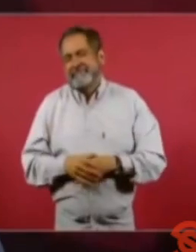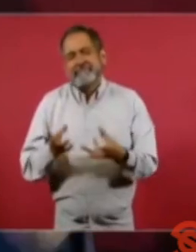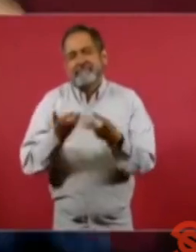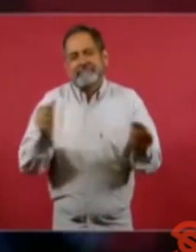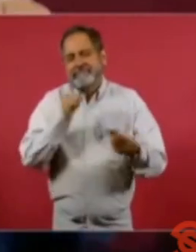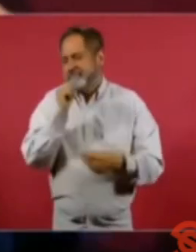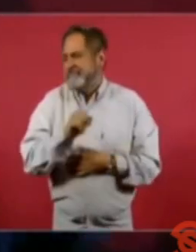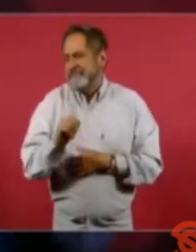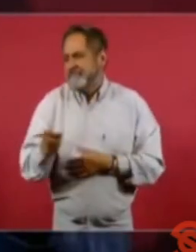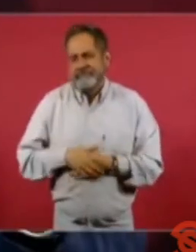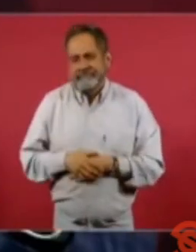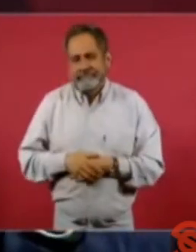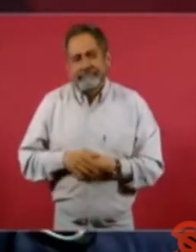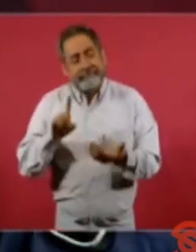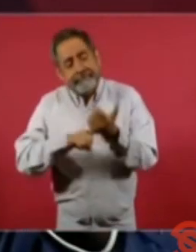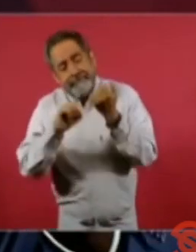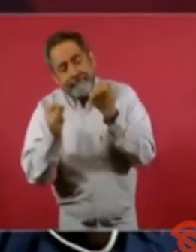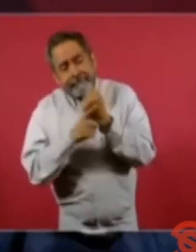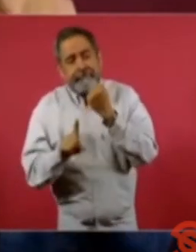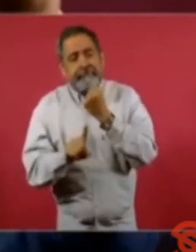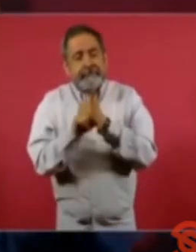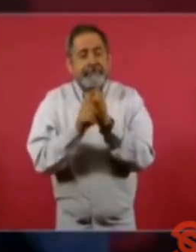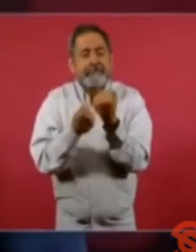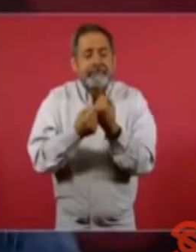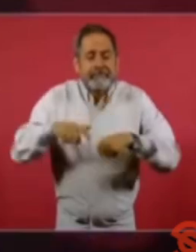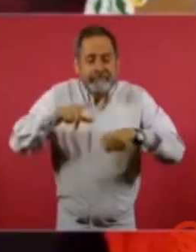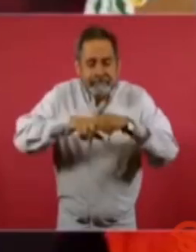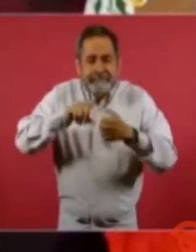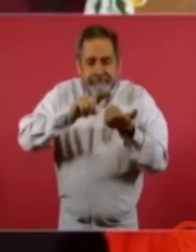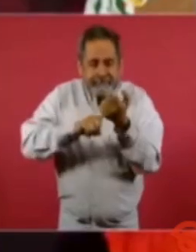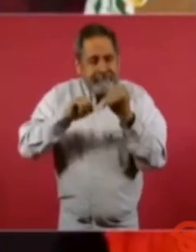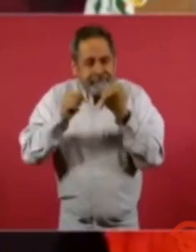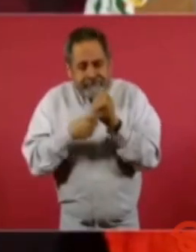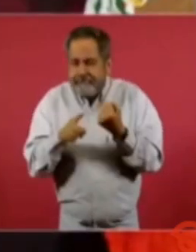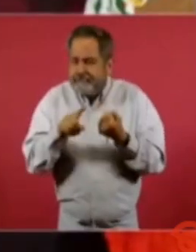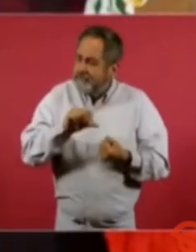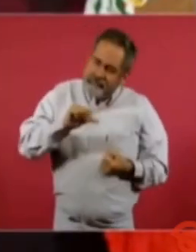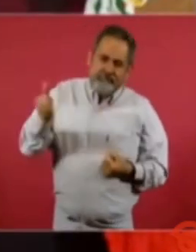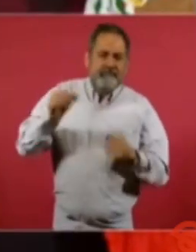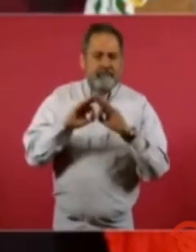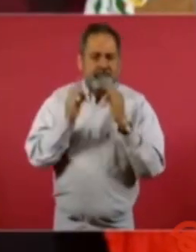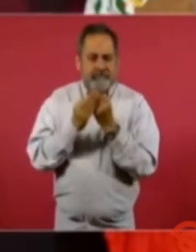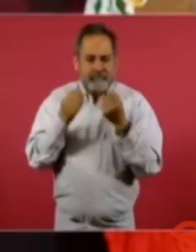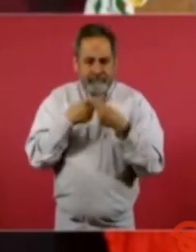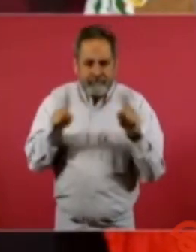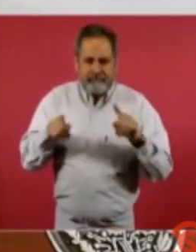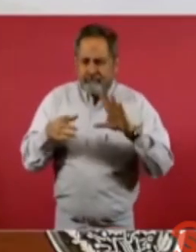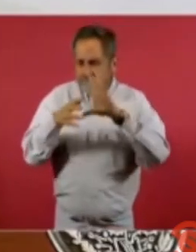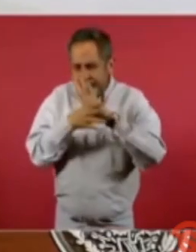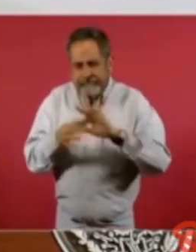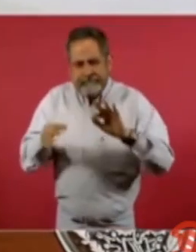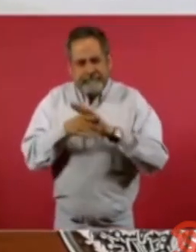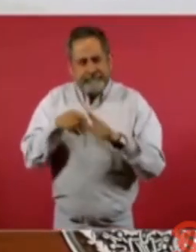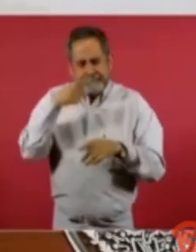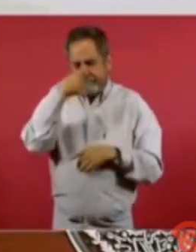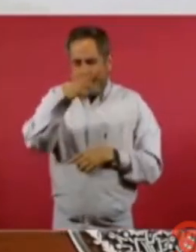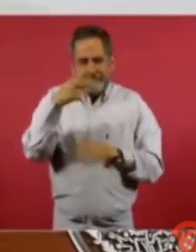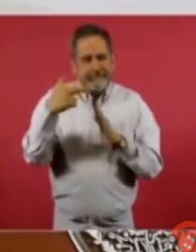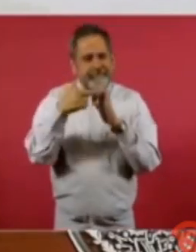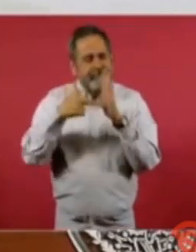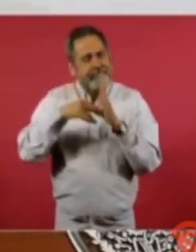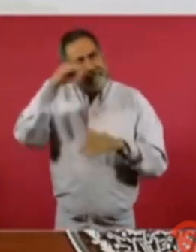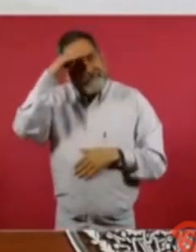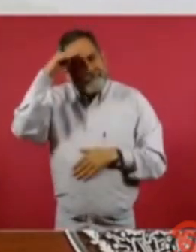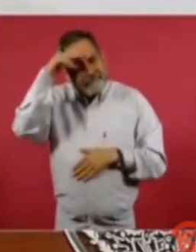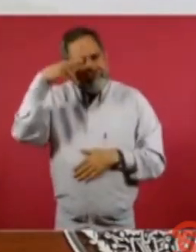porque ese es un problema social. Eso lo tienen que resolver haciendo una revisión